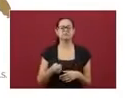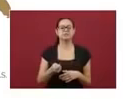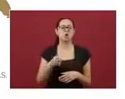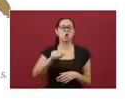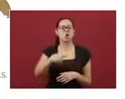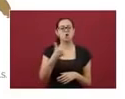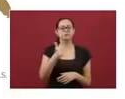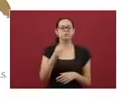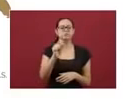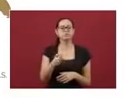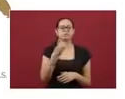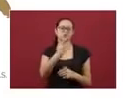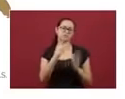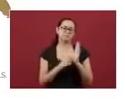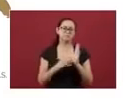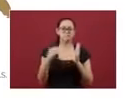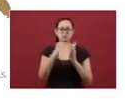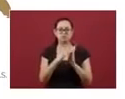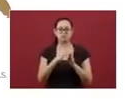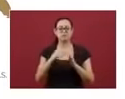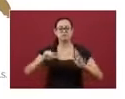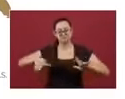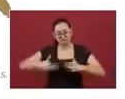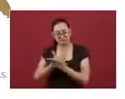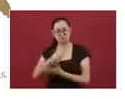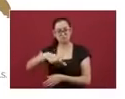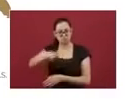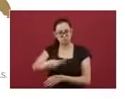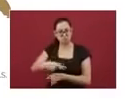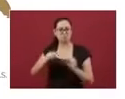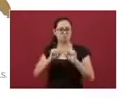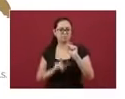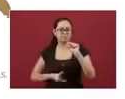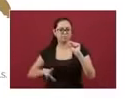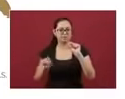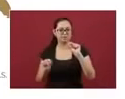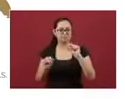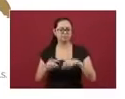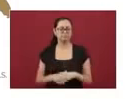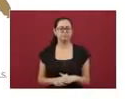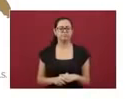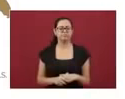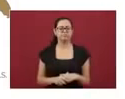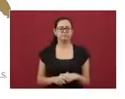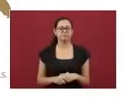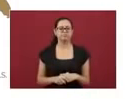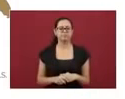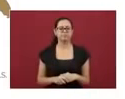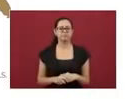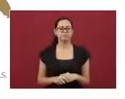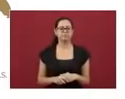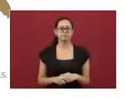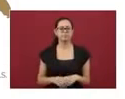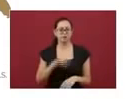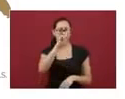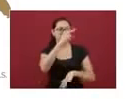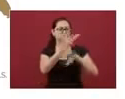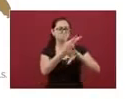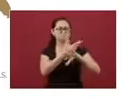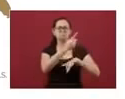11.3 millones de personas que nacieron en méxico cuál es su estatus en los